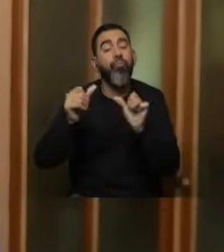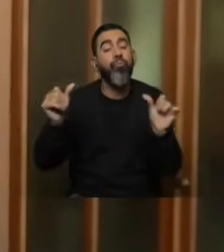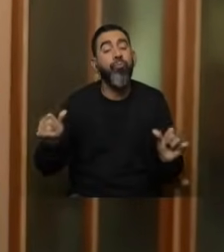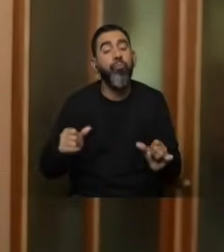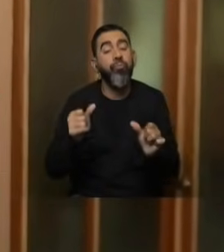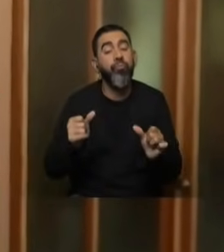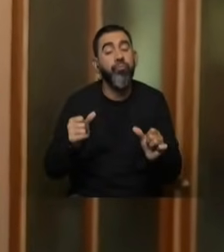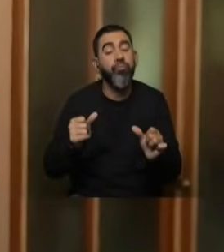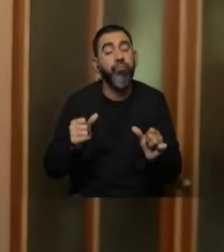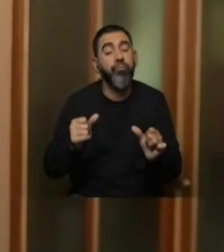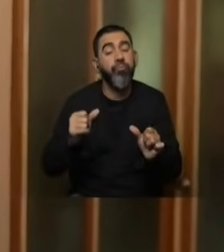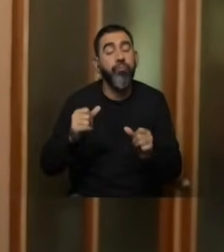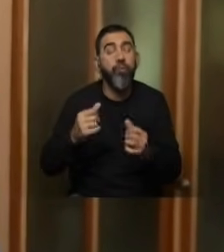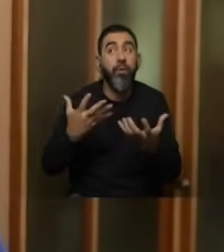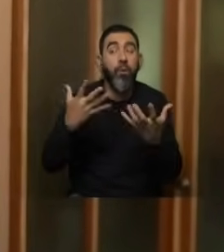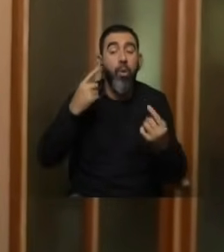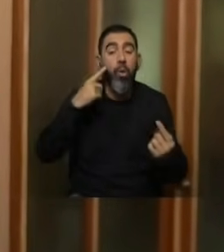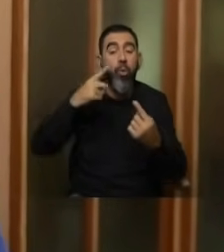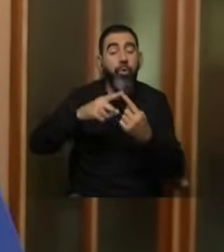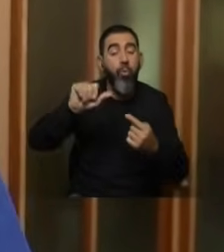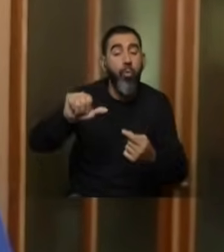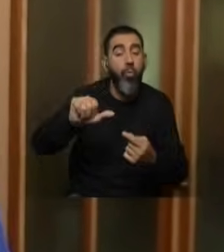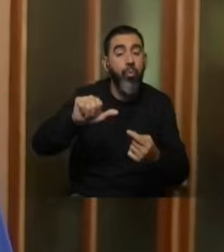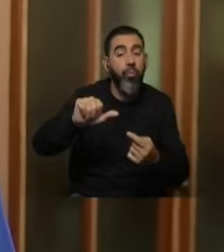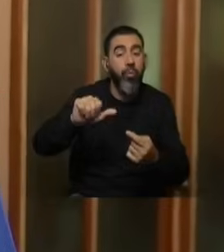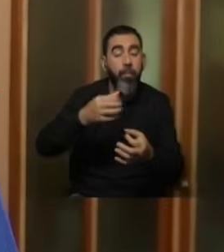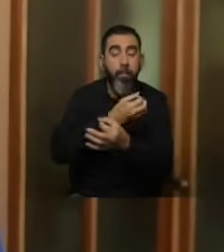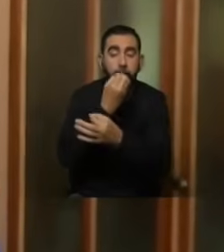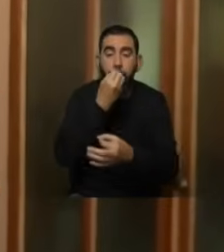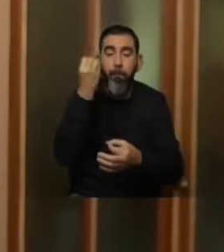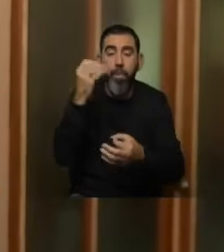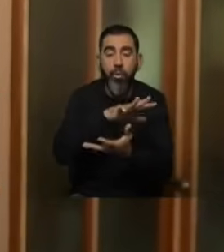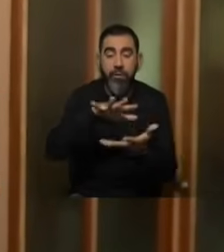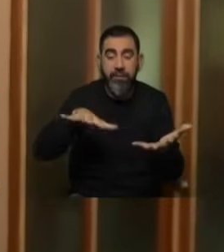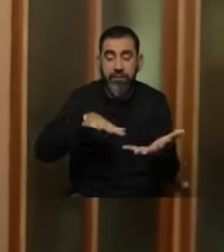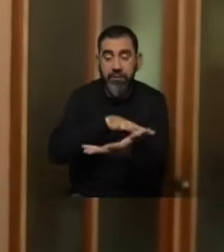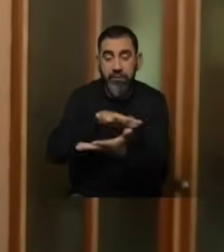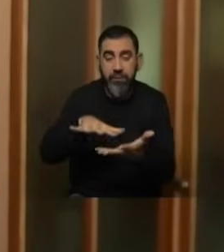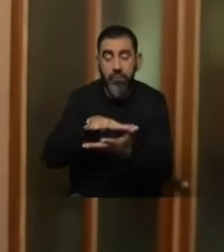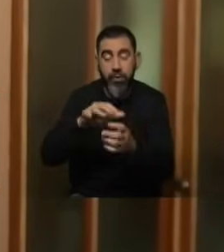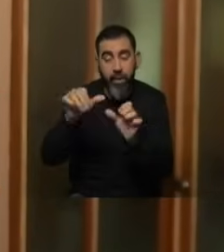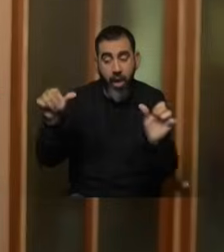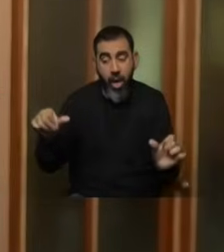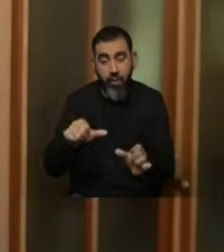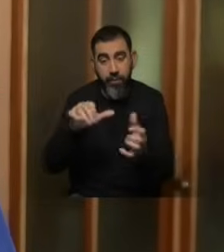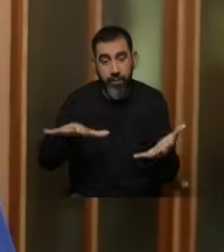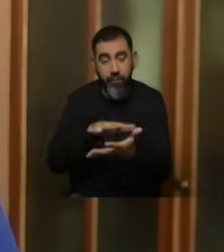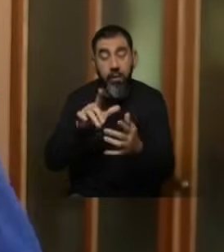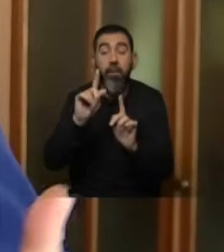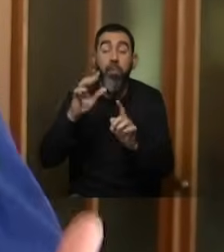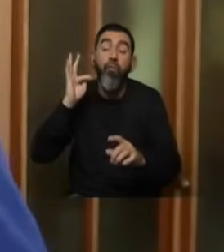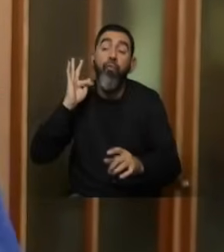tratar de lograr Elevar las condiciones en las cuales se presta esta actividad y en el